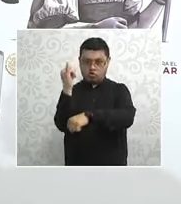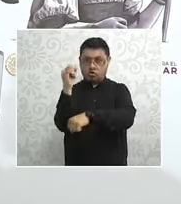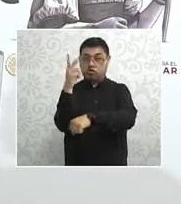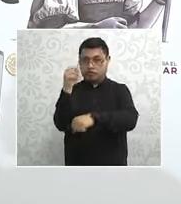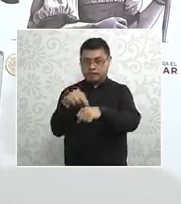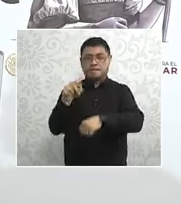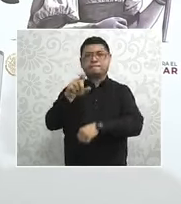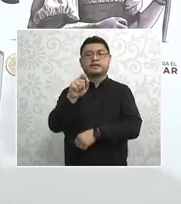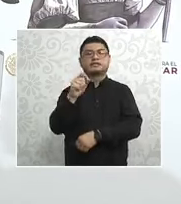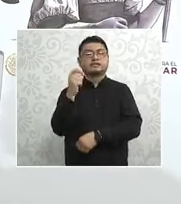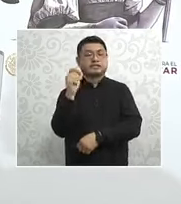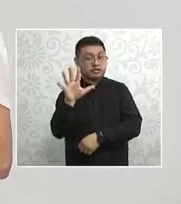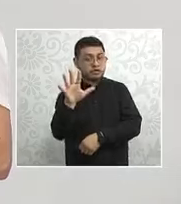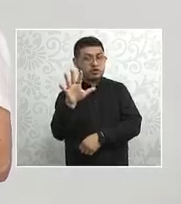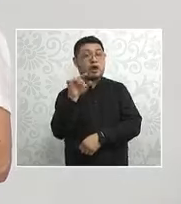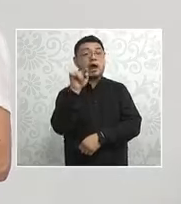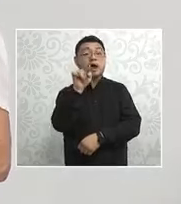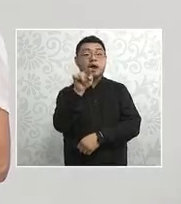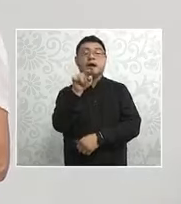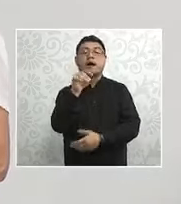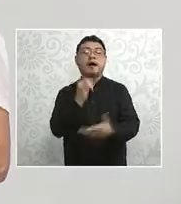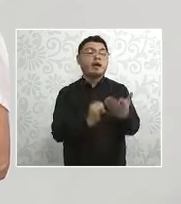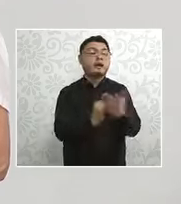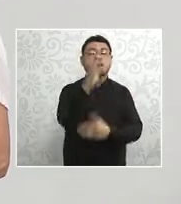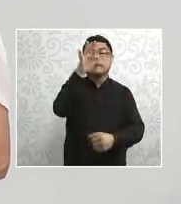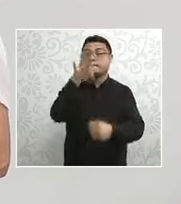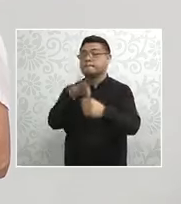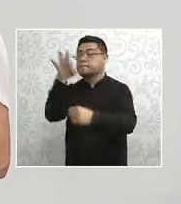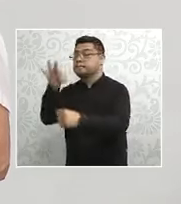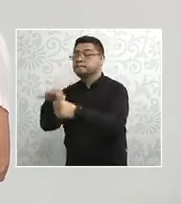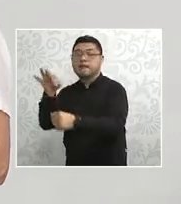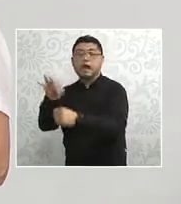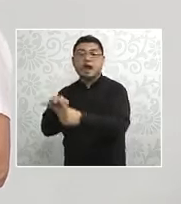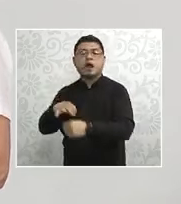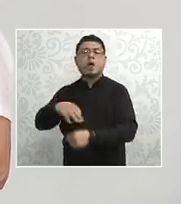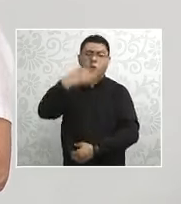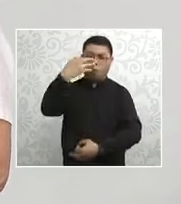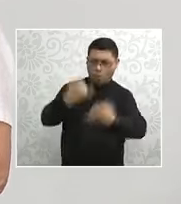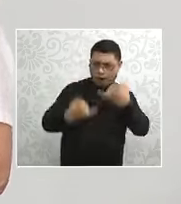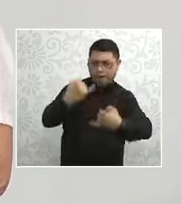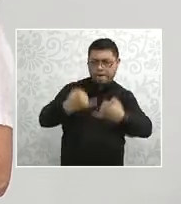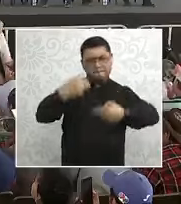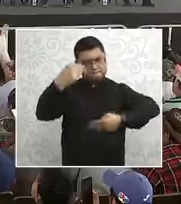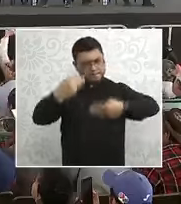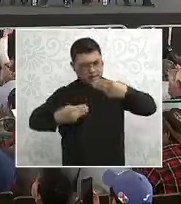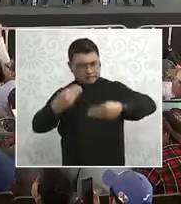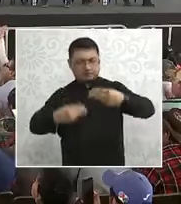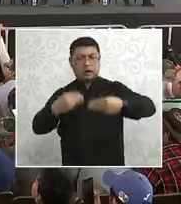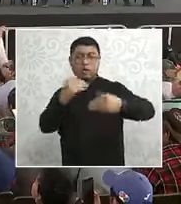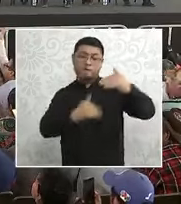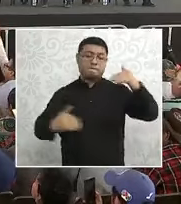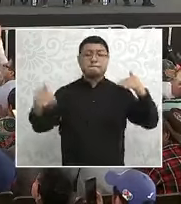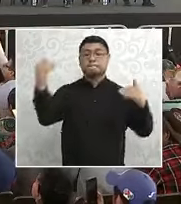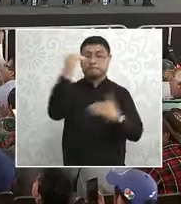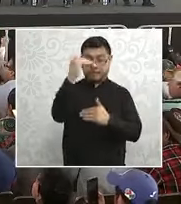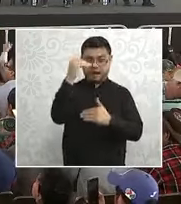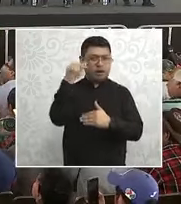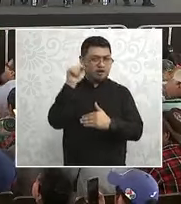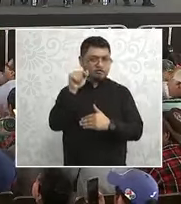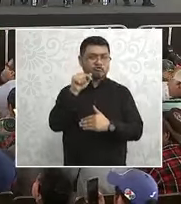de México va a elegir a jueces magistrados y ministros de la suprema corte de justicia de la